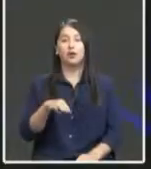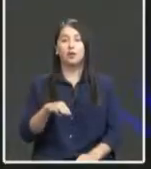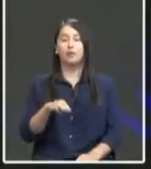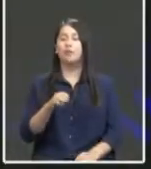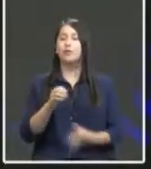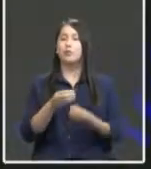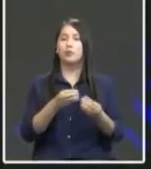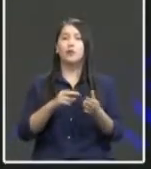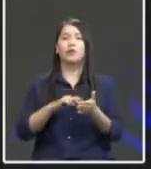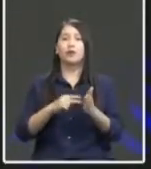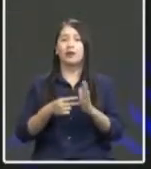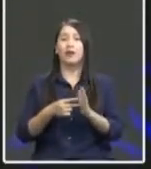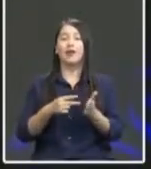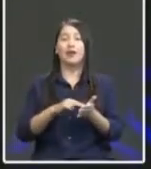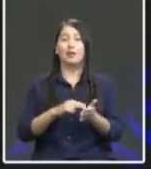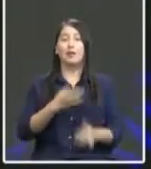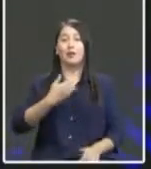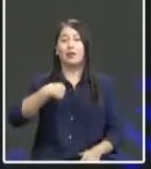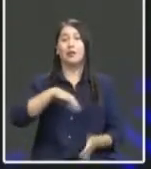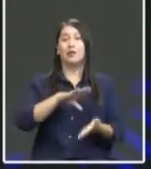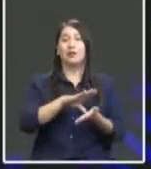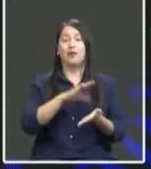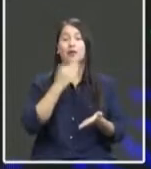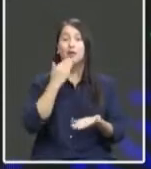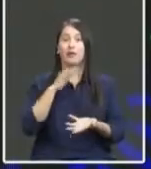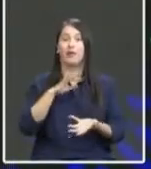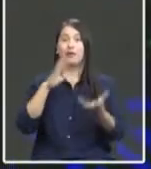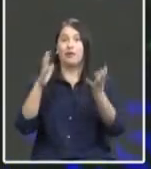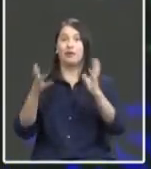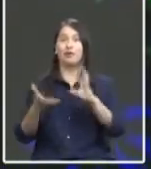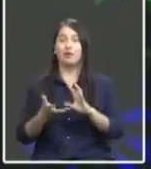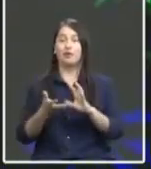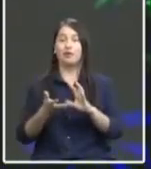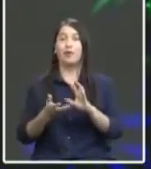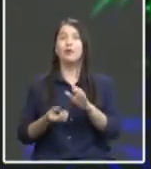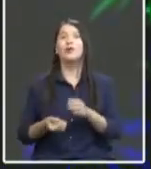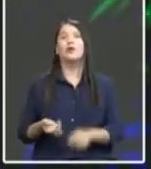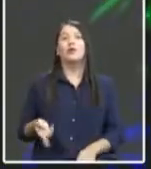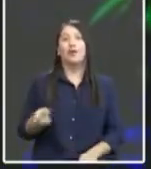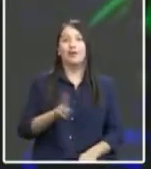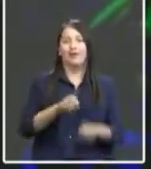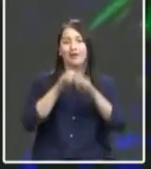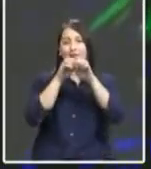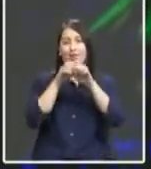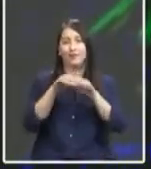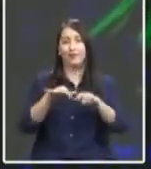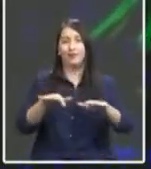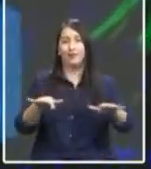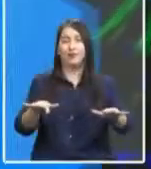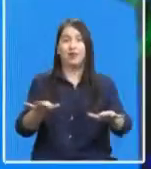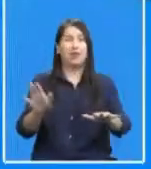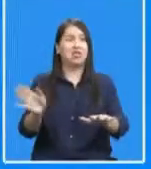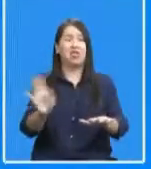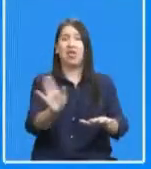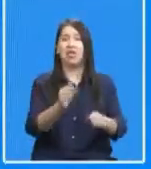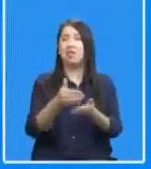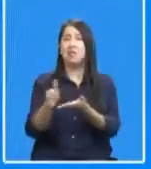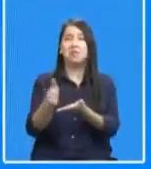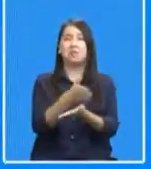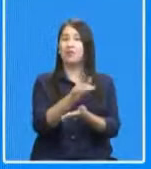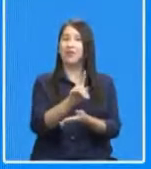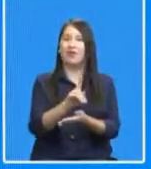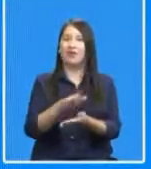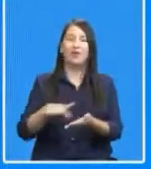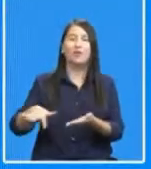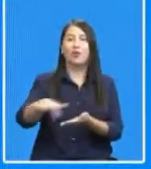país y en todo el mundo, con esta nueva ola de contagio, por supuesto, la cual no deja fuera a nadie. Esta mañana, Estefano